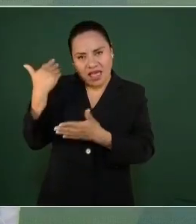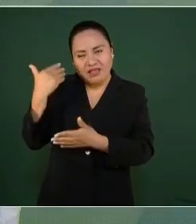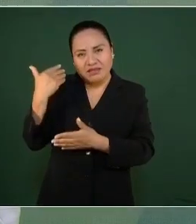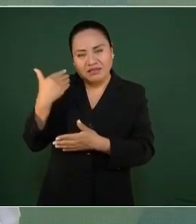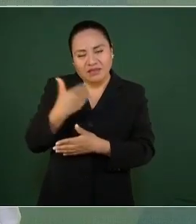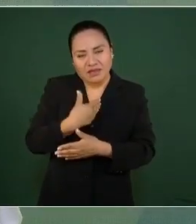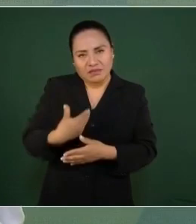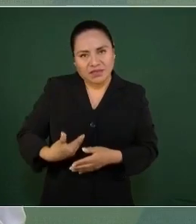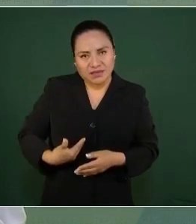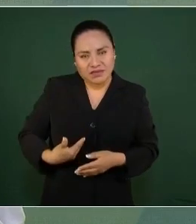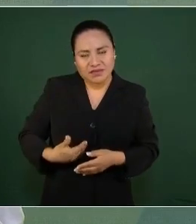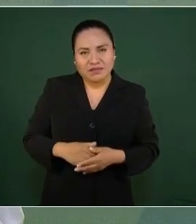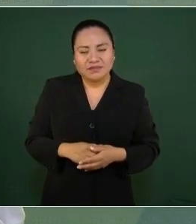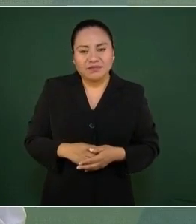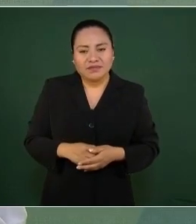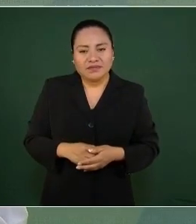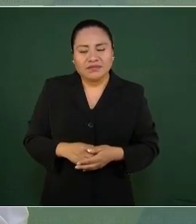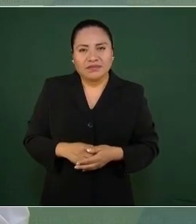tenía